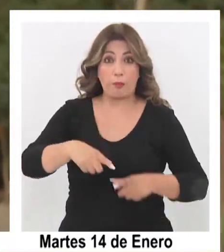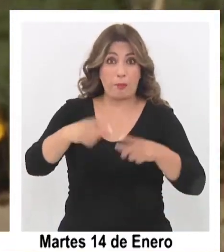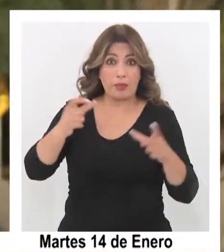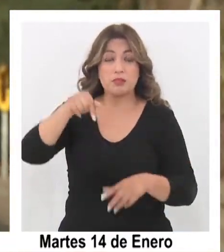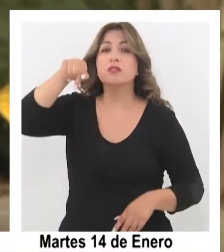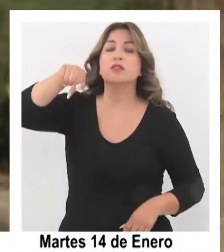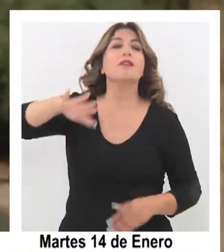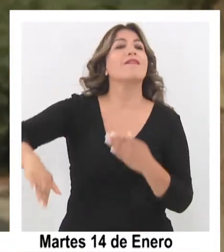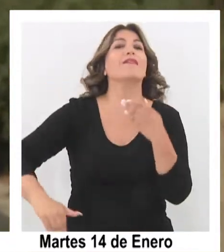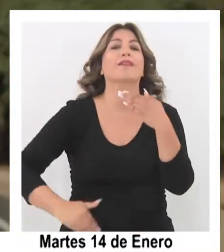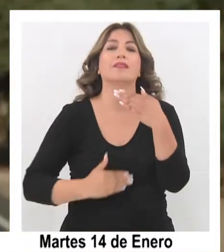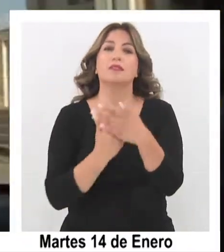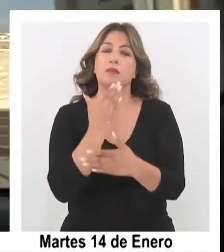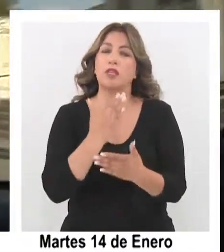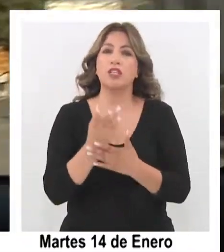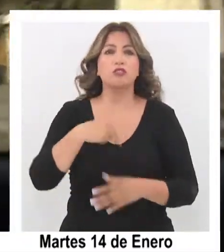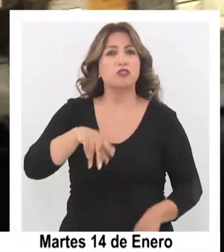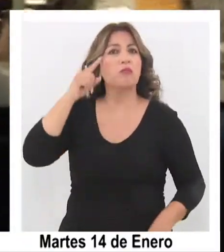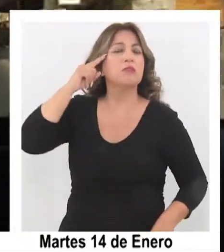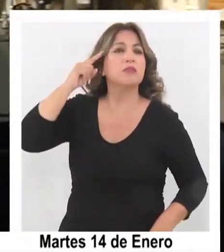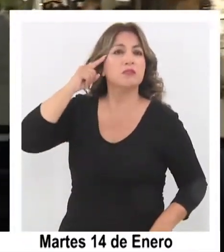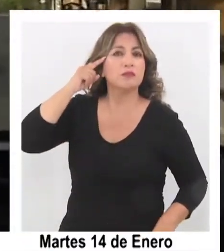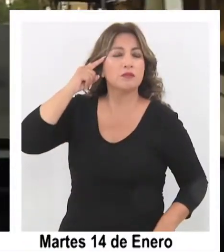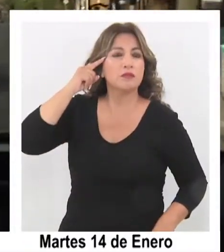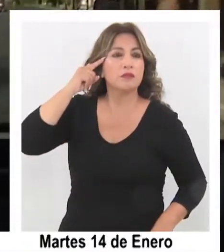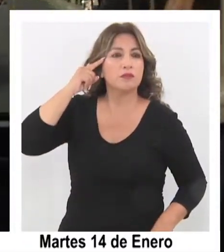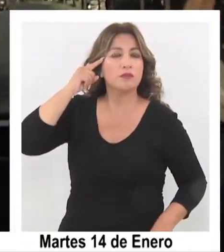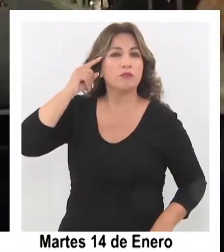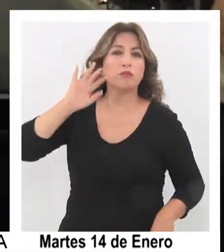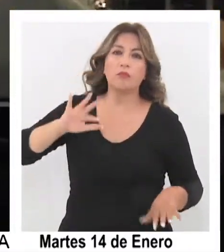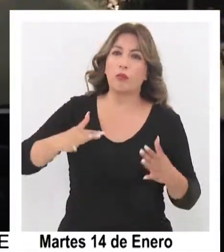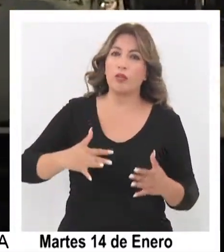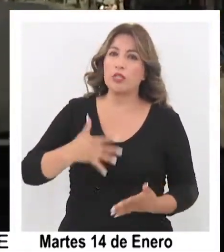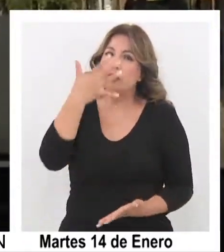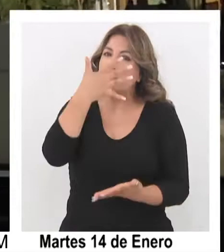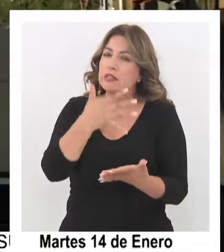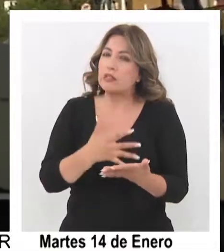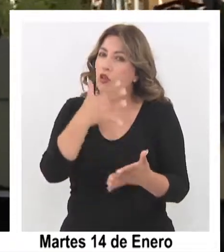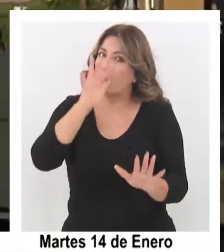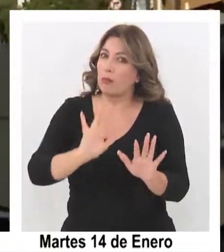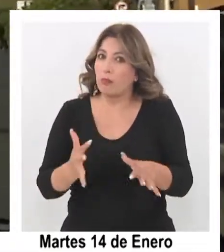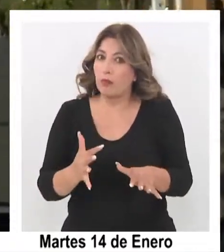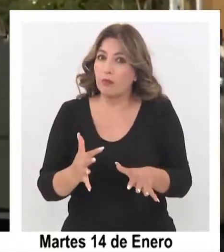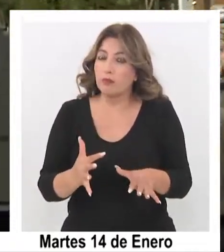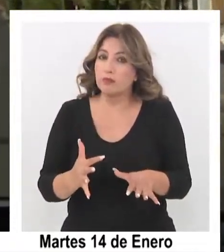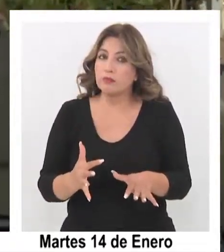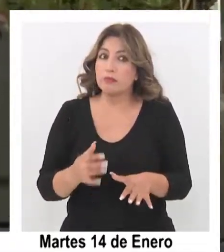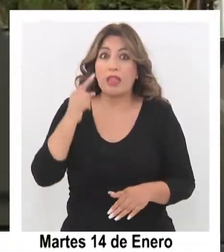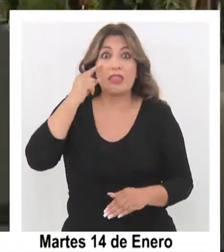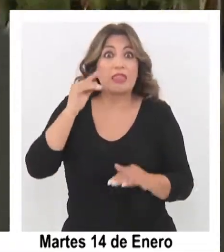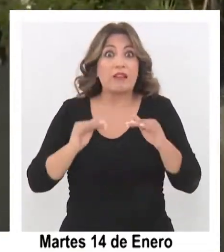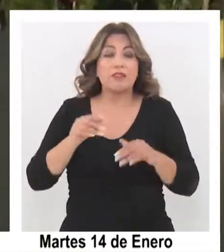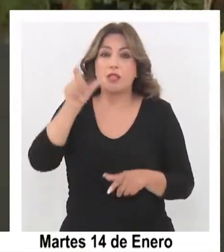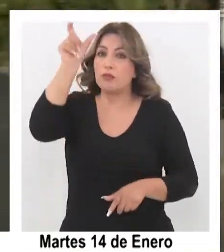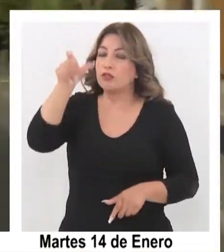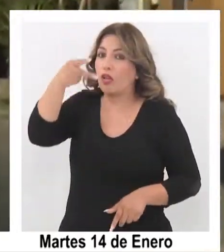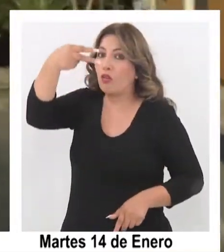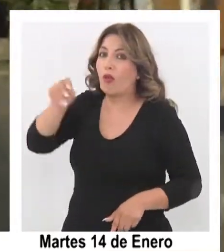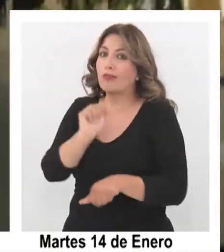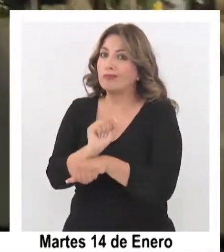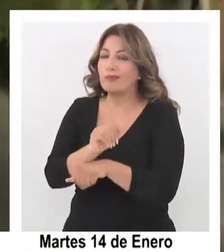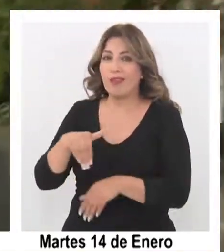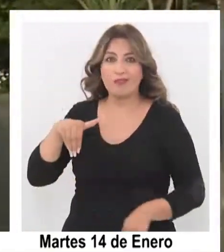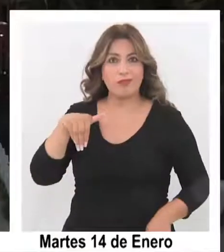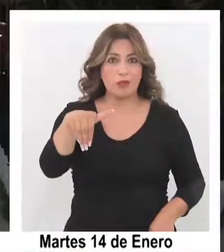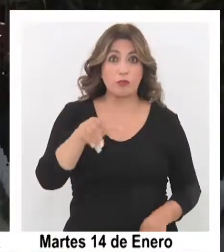3.500 pesos y durante la madrugada se espera que ronden los 5.000 pesos. Todo depende del